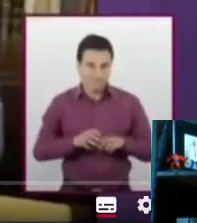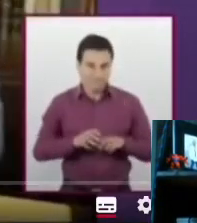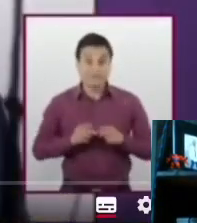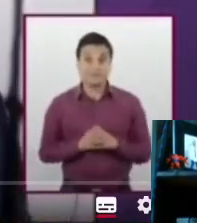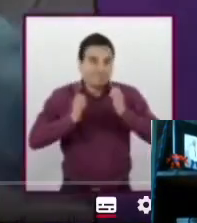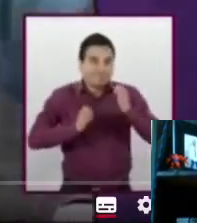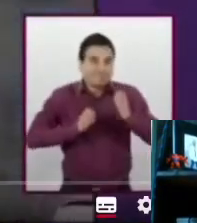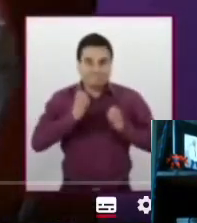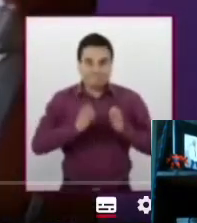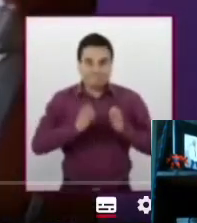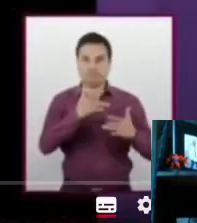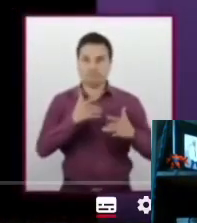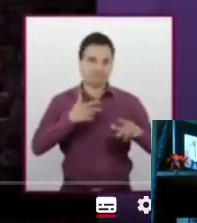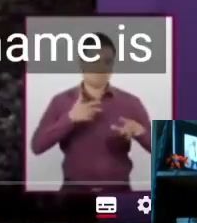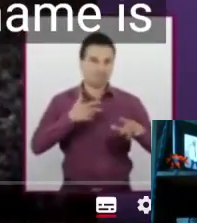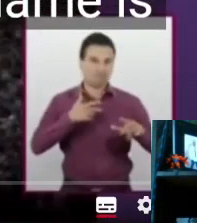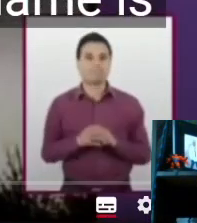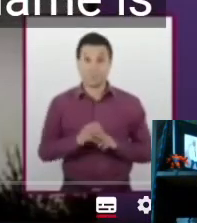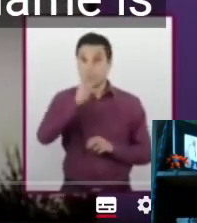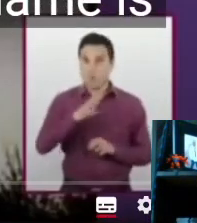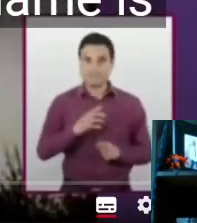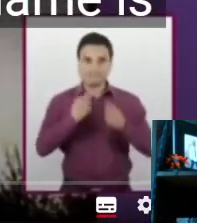es mi rancho